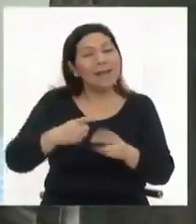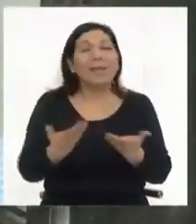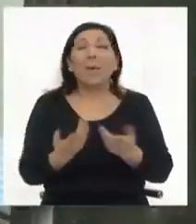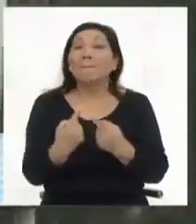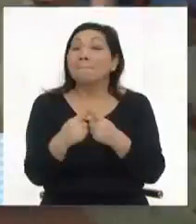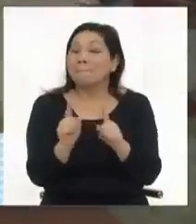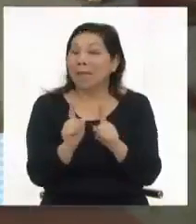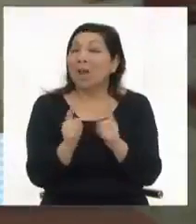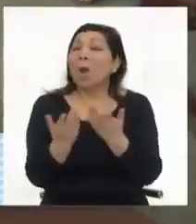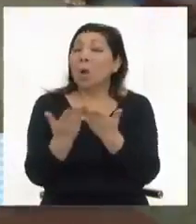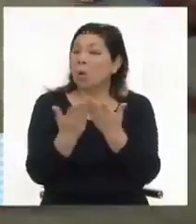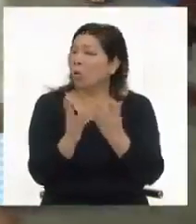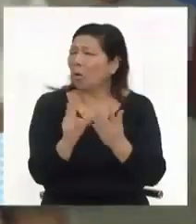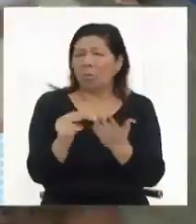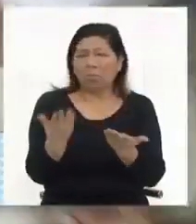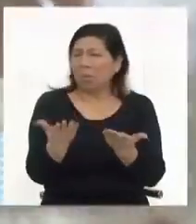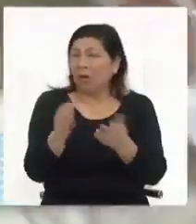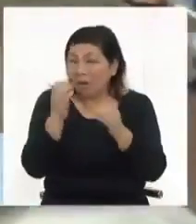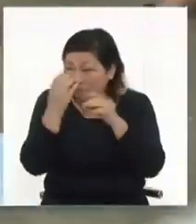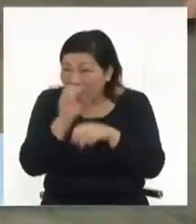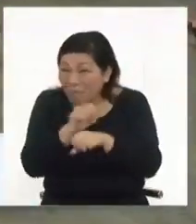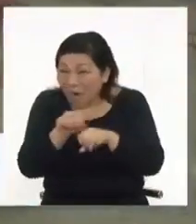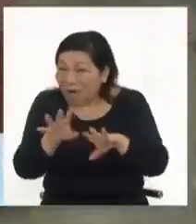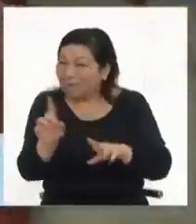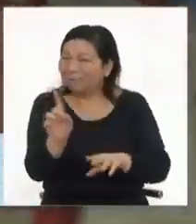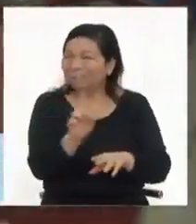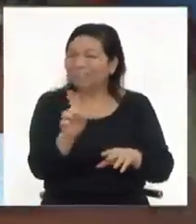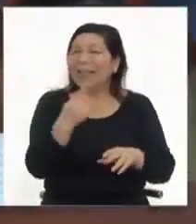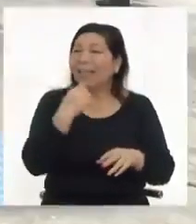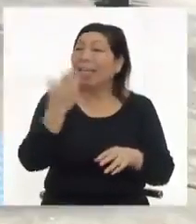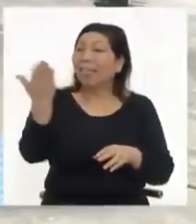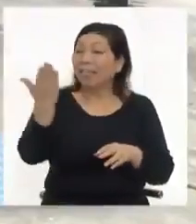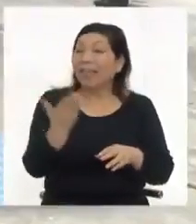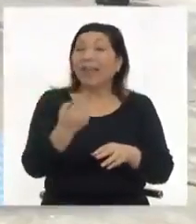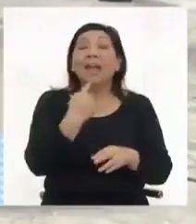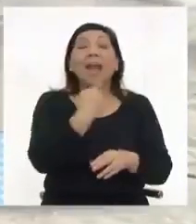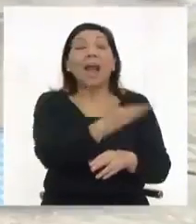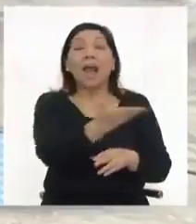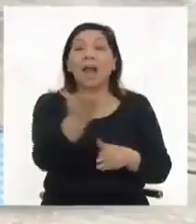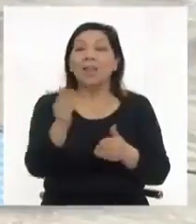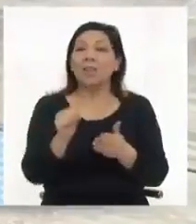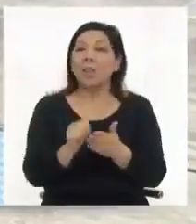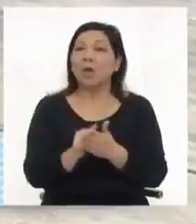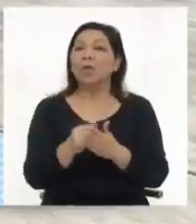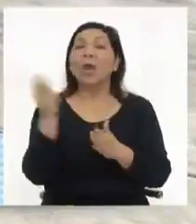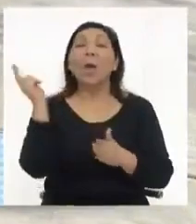internacional, las escuelas no son foco de contagio. A la vez, invoca a los